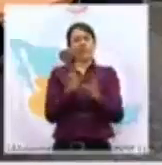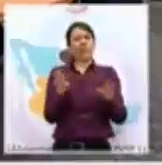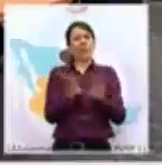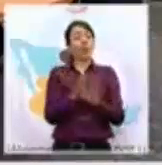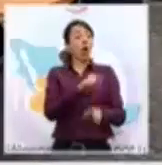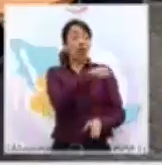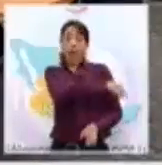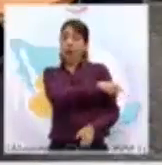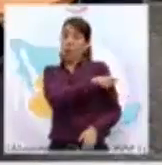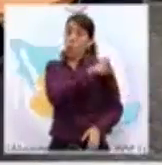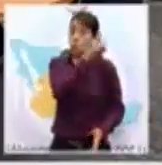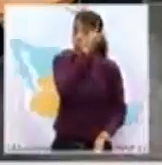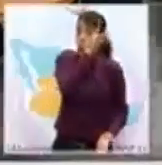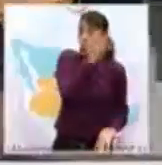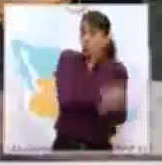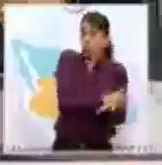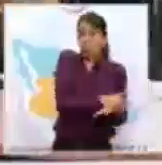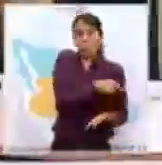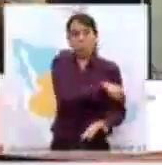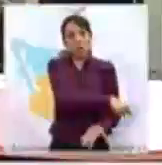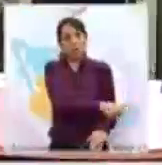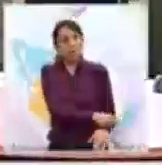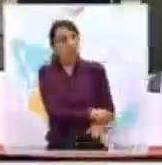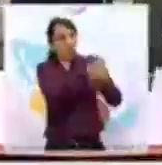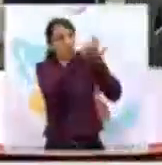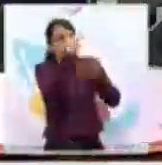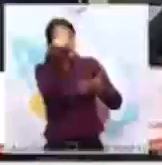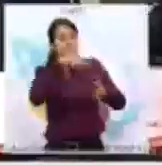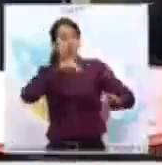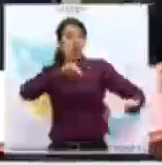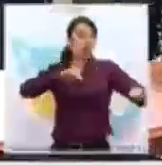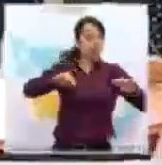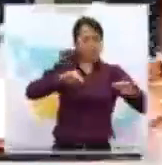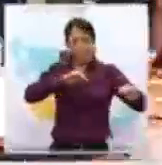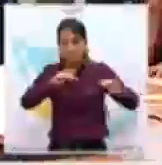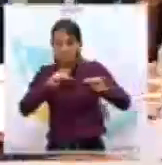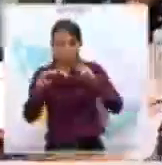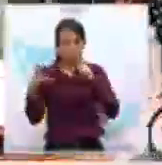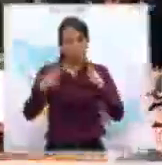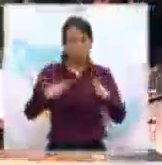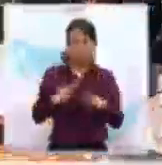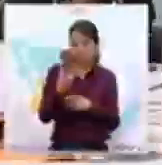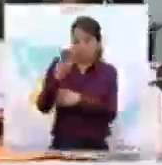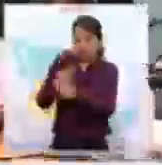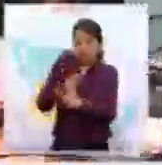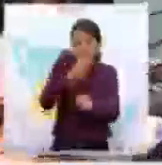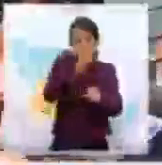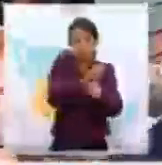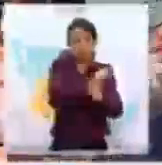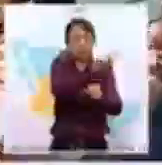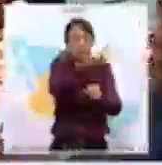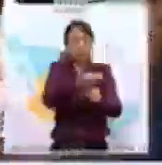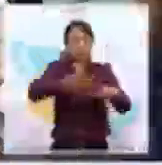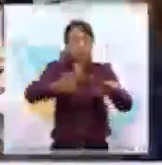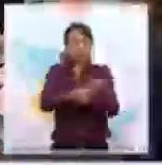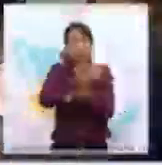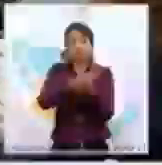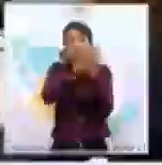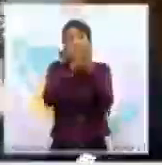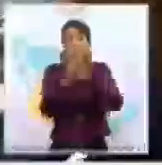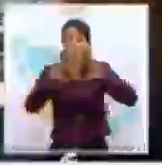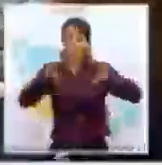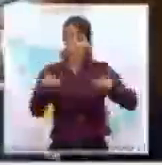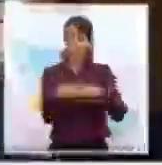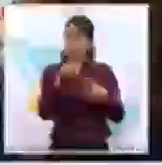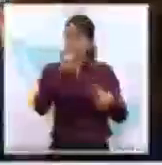de ingresos para generar esta movilidad en las personas y después en las comunidades? Y si lo hemos